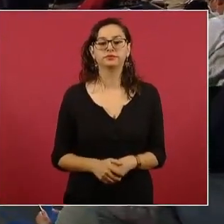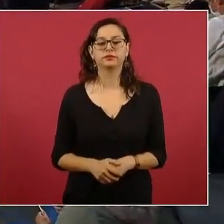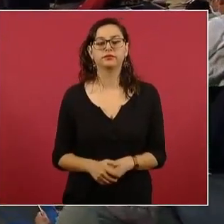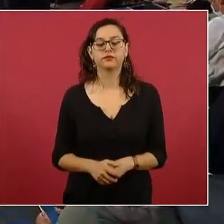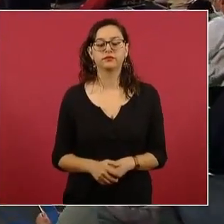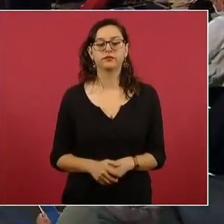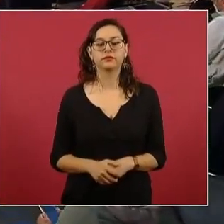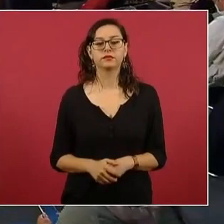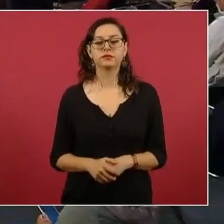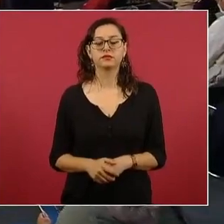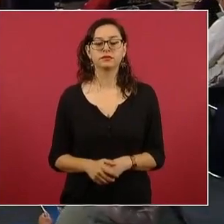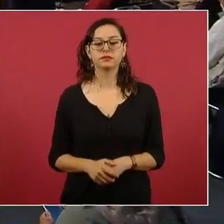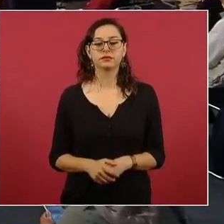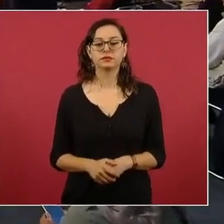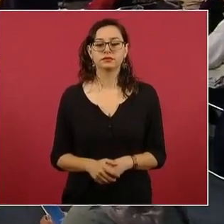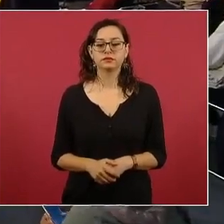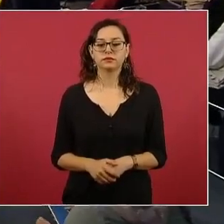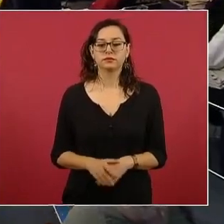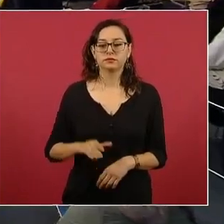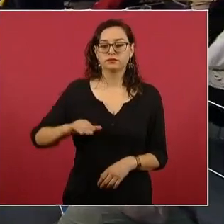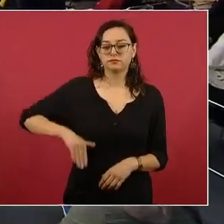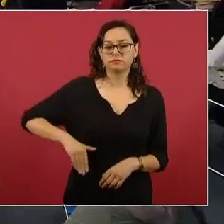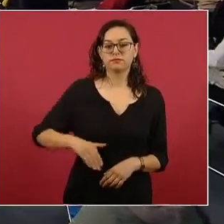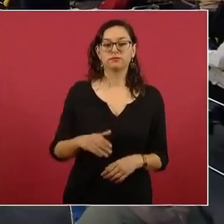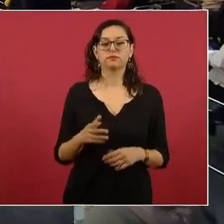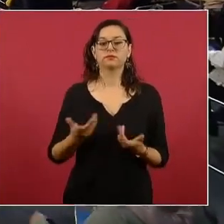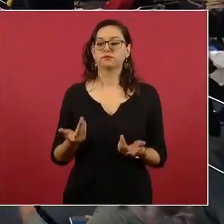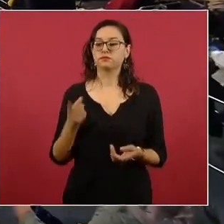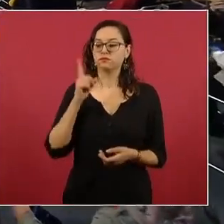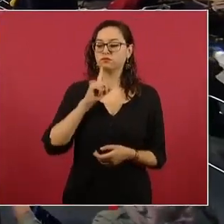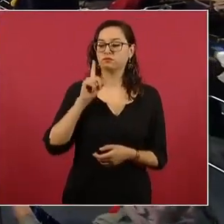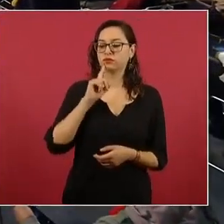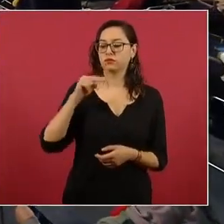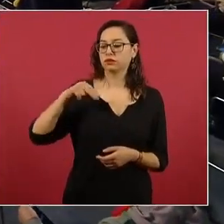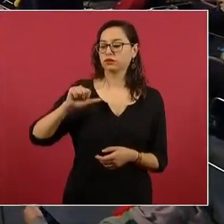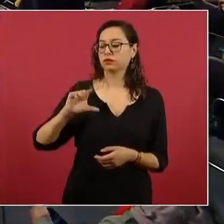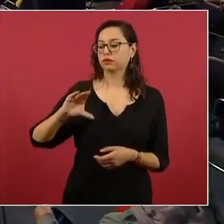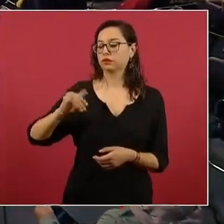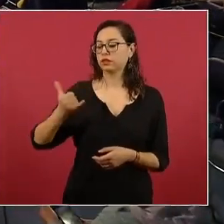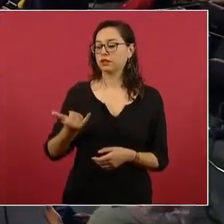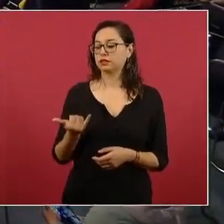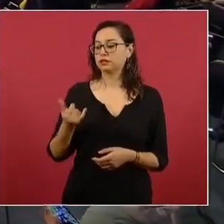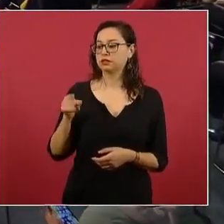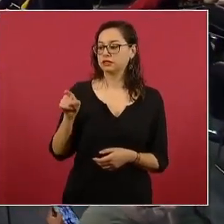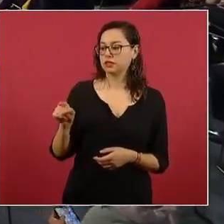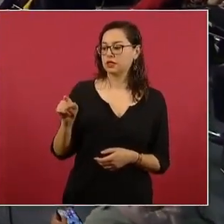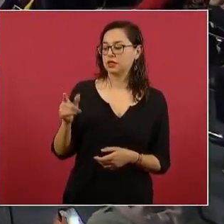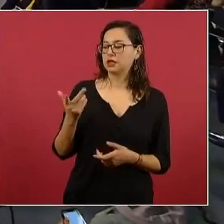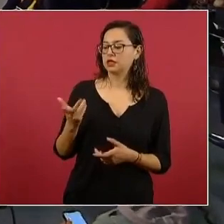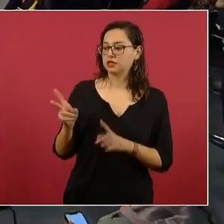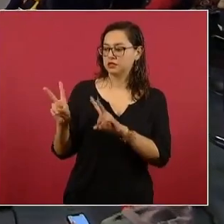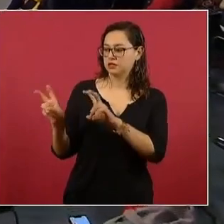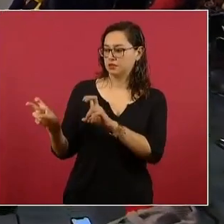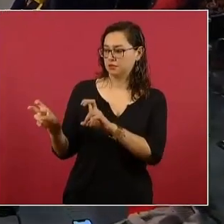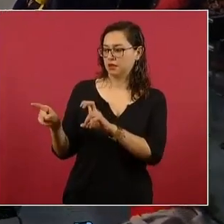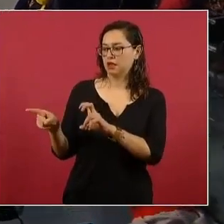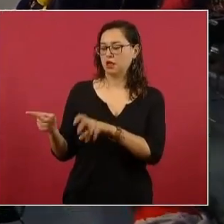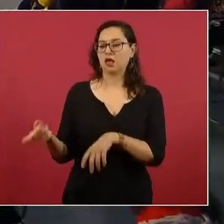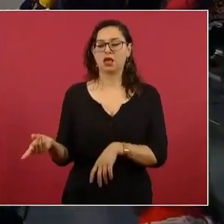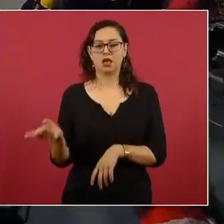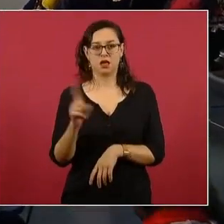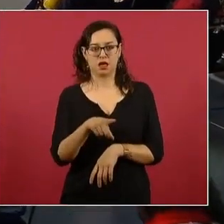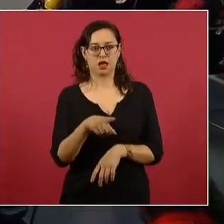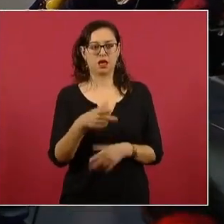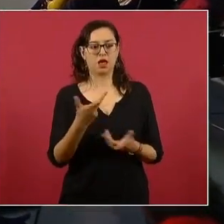al tema de lo que comentó la compañera Nancy Flores de Contralínea, hace unos días se le informó en el reclusorio femenil al